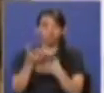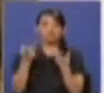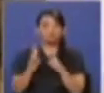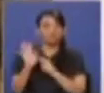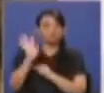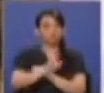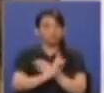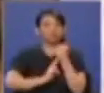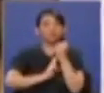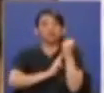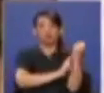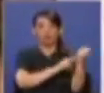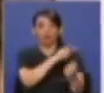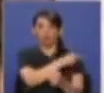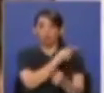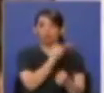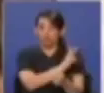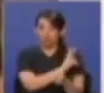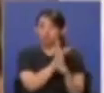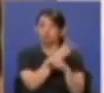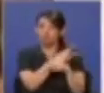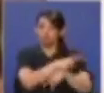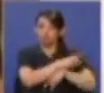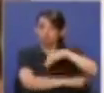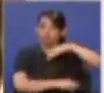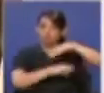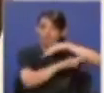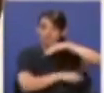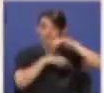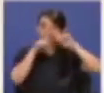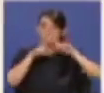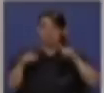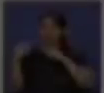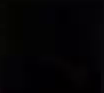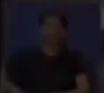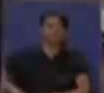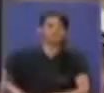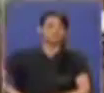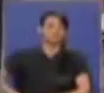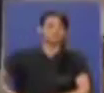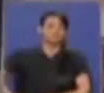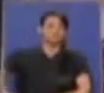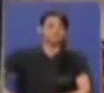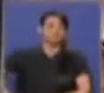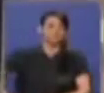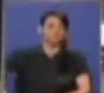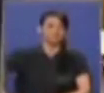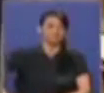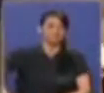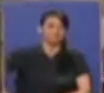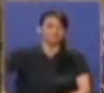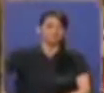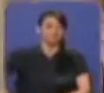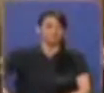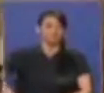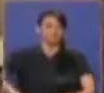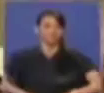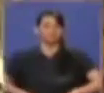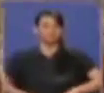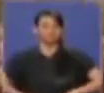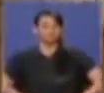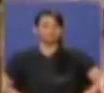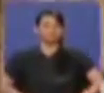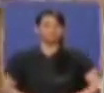recursos de la producción minera, pero que no está a cargo de Ecuador Estratégico. ¿Dónde ardió la inmensa guerra?